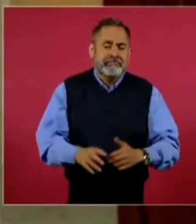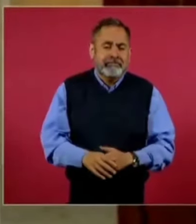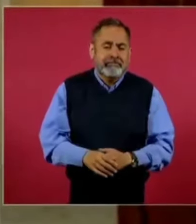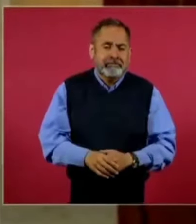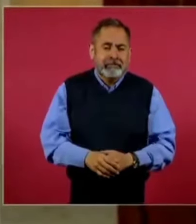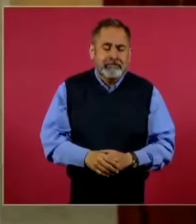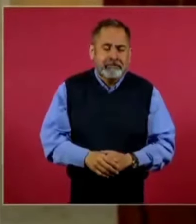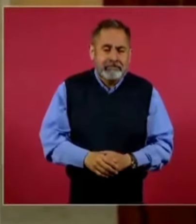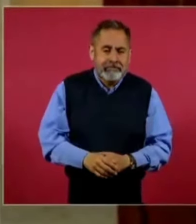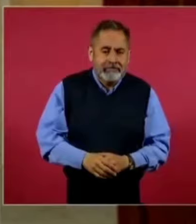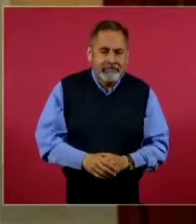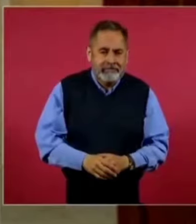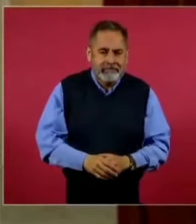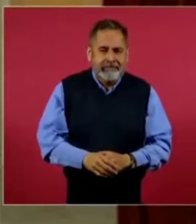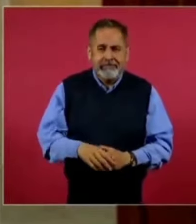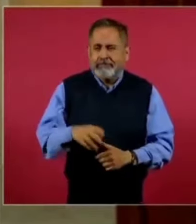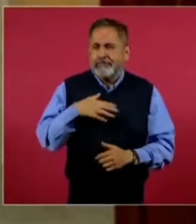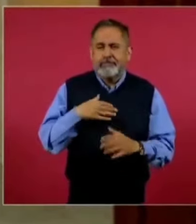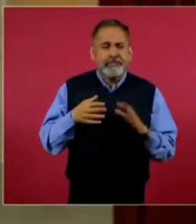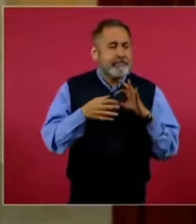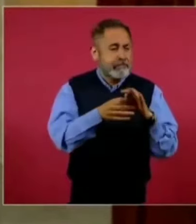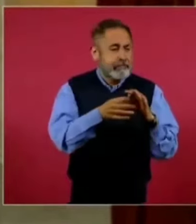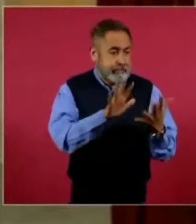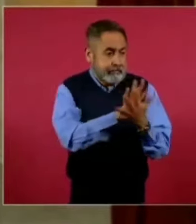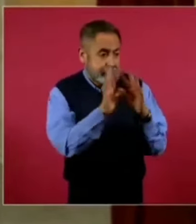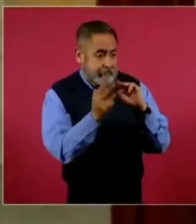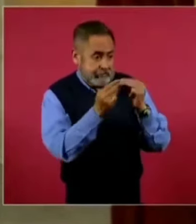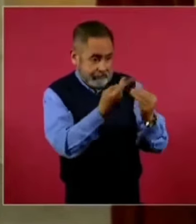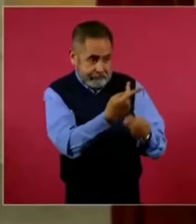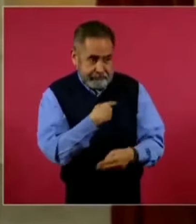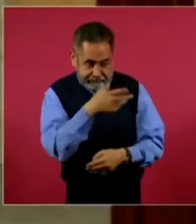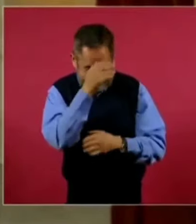y no establezco relaciones de complicidad con nadie.